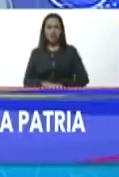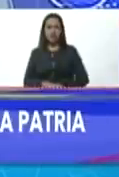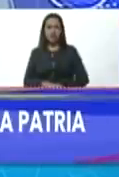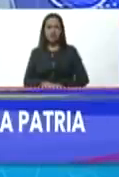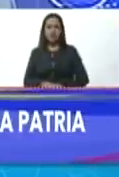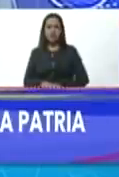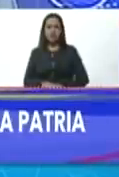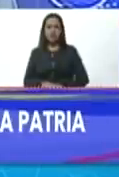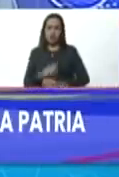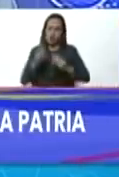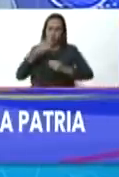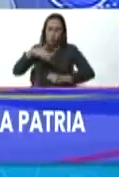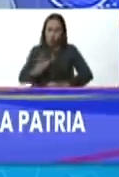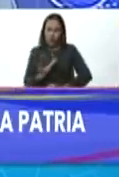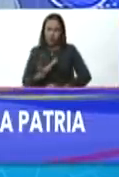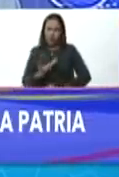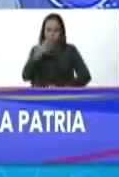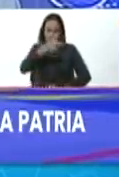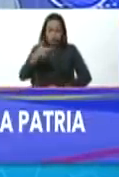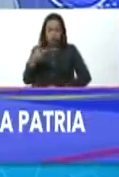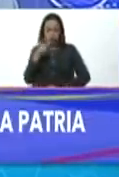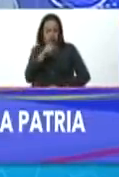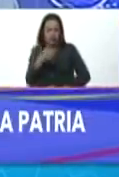¿Cómo se puede llamar una persona así?